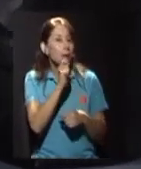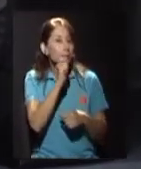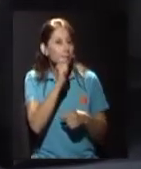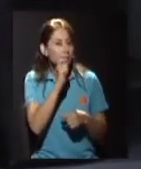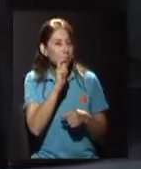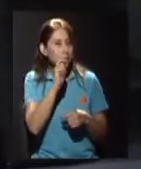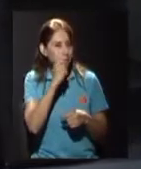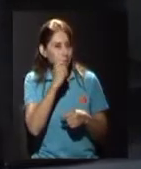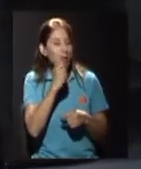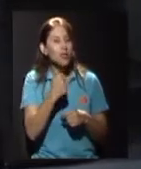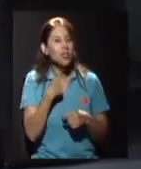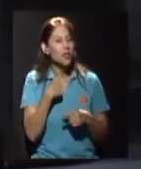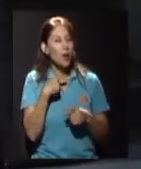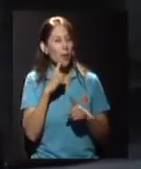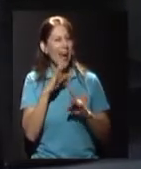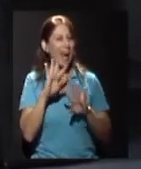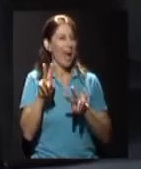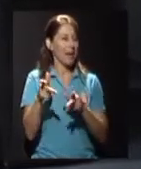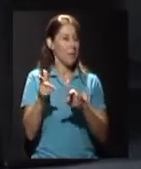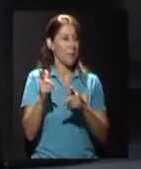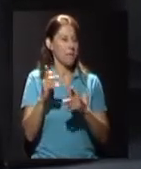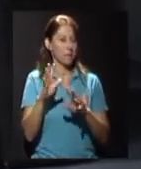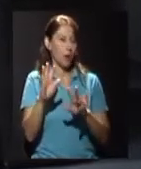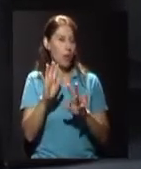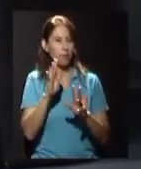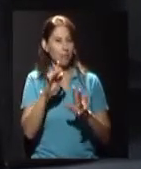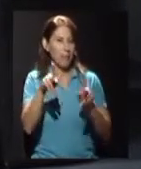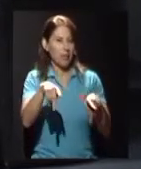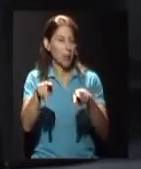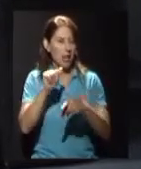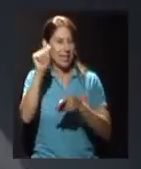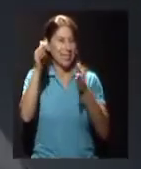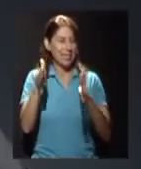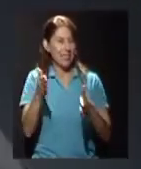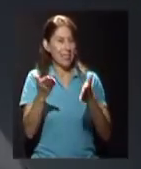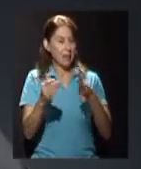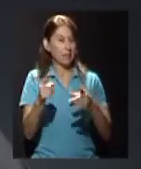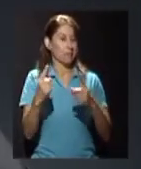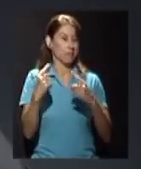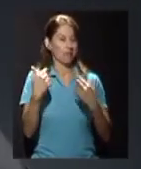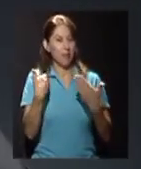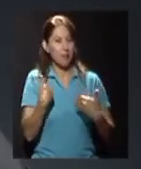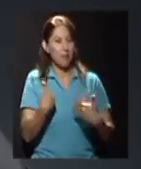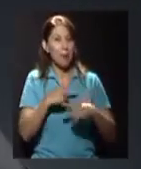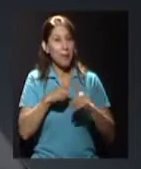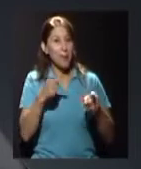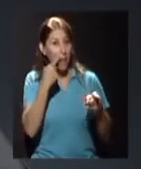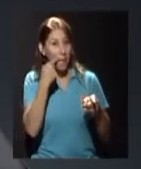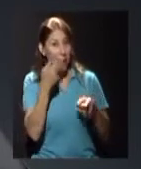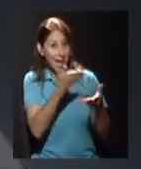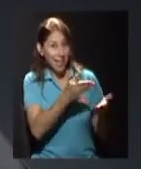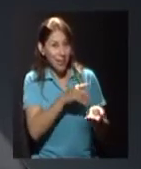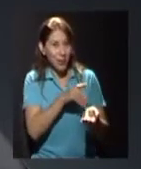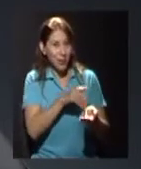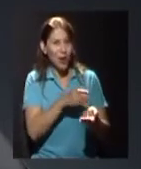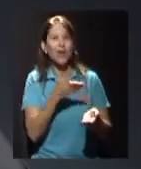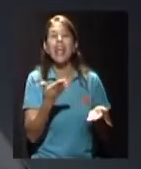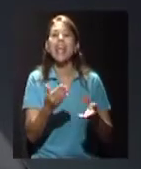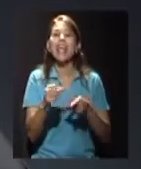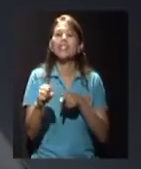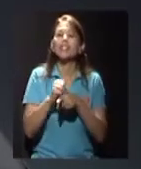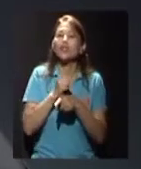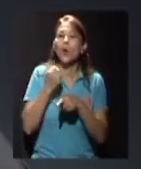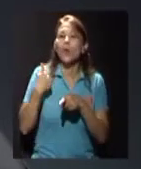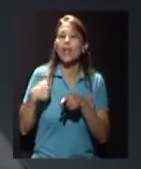analistas y hasta los y a todos los demás el papá del doctor el sobrino